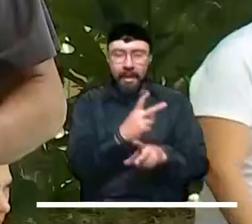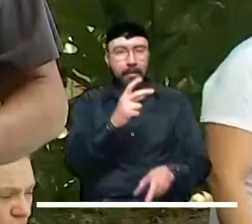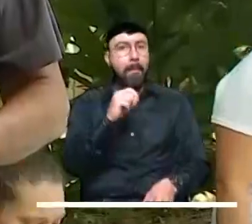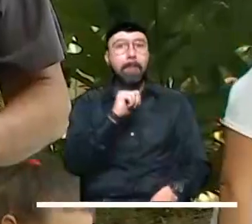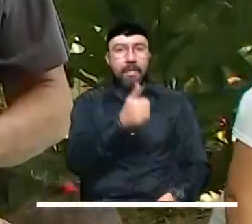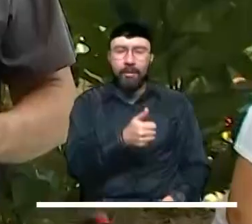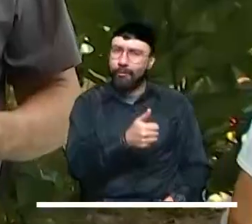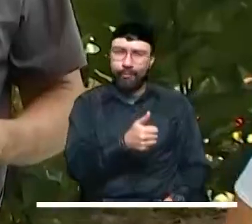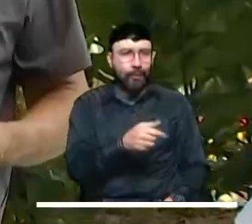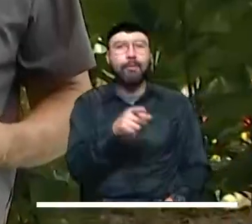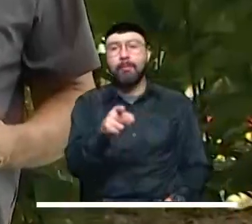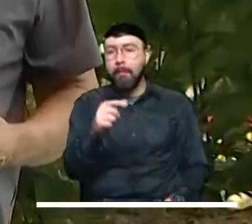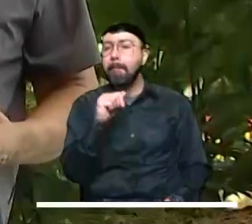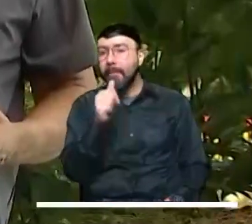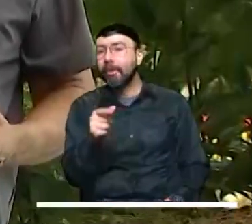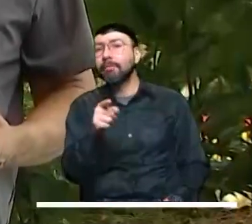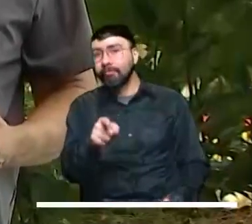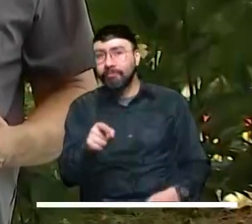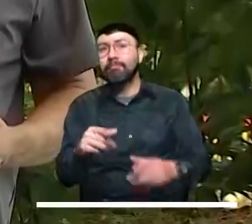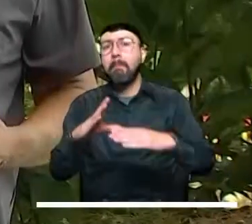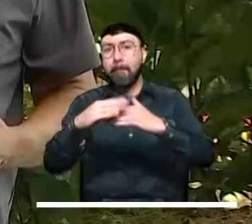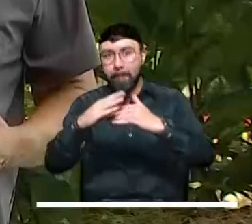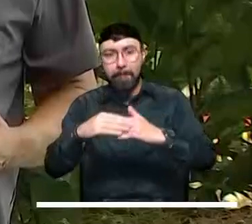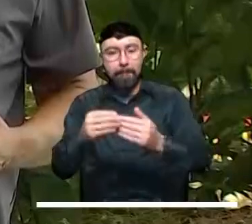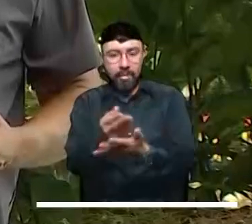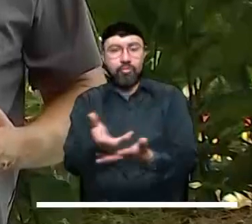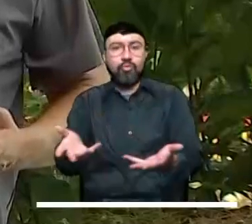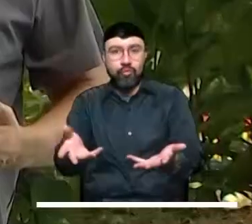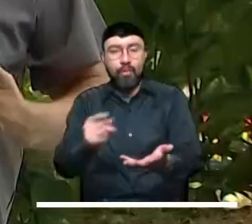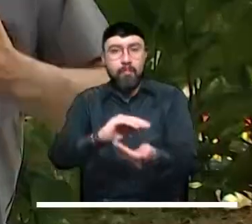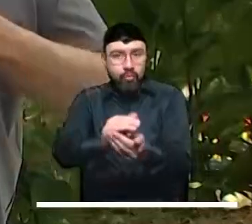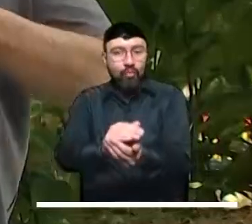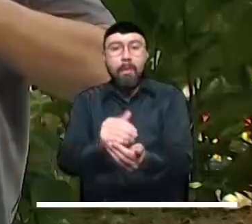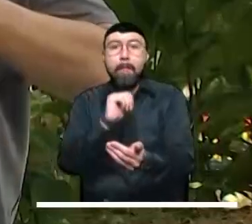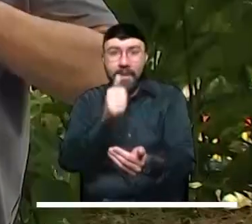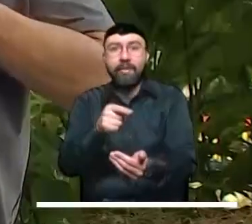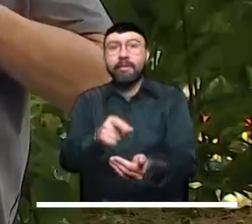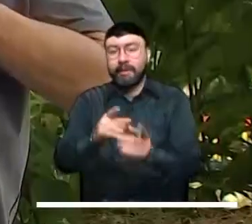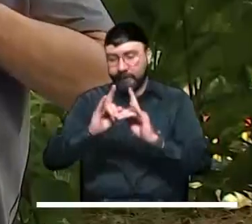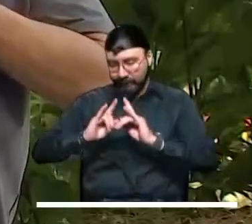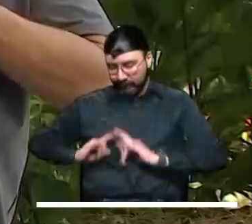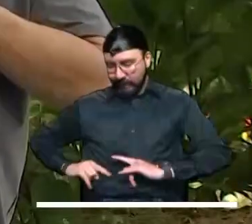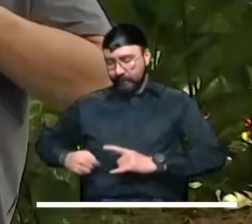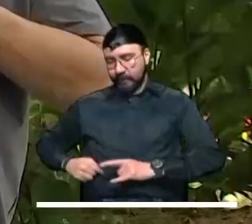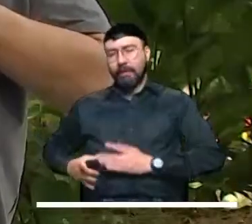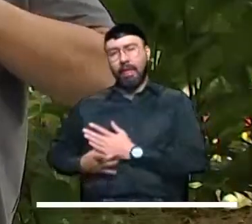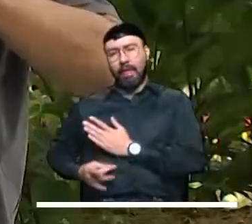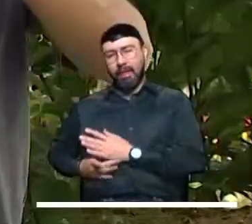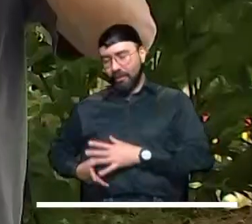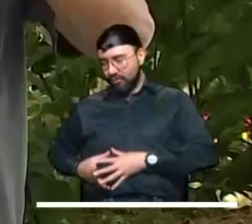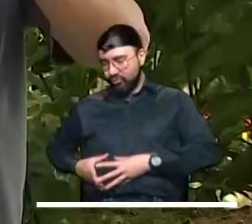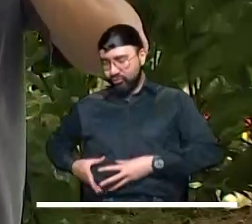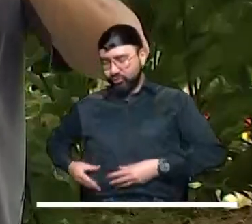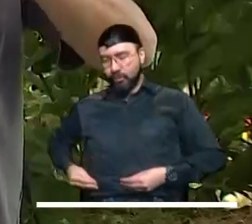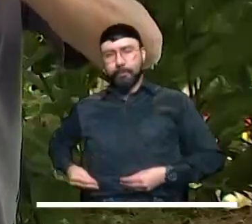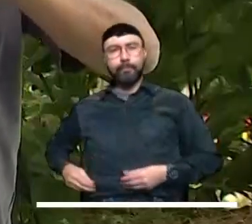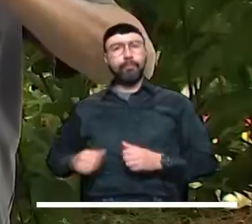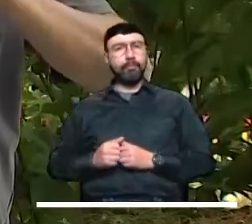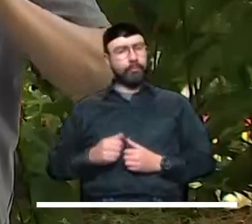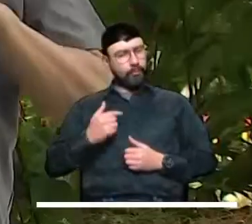¿no? Entonces hemos visto que finalmente, como yo siempre he querido hacer un diagnóstico que